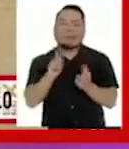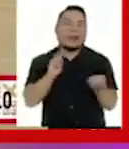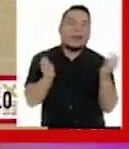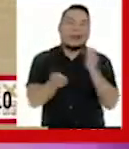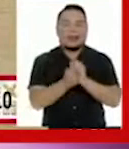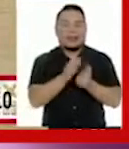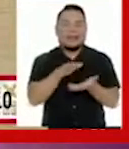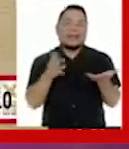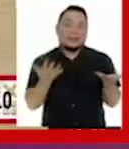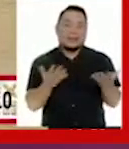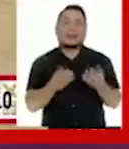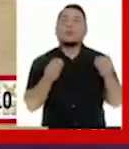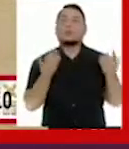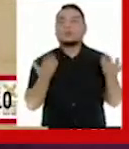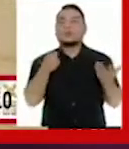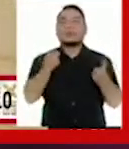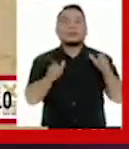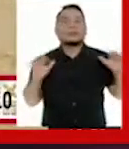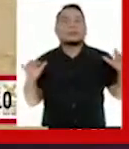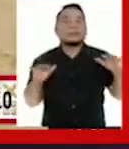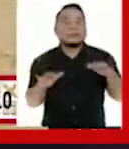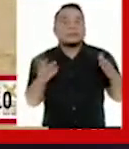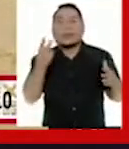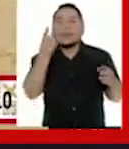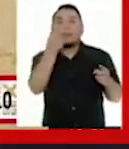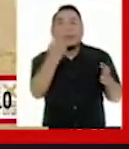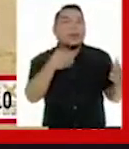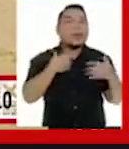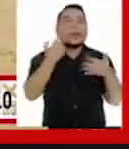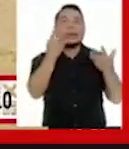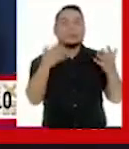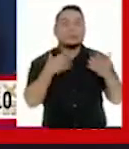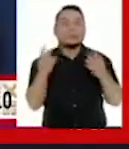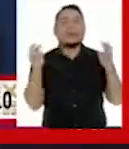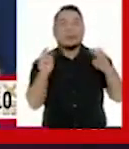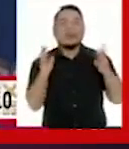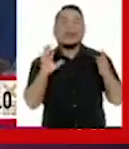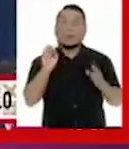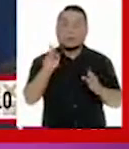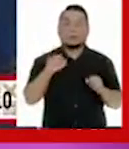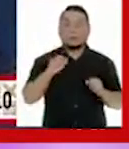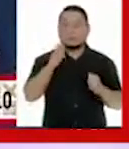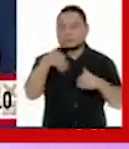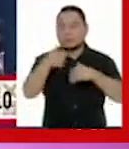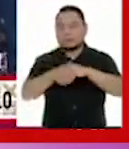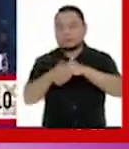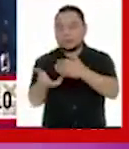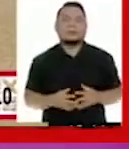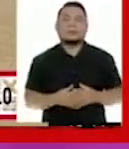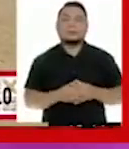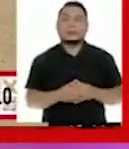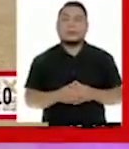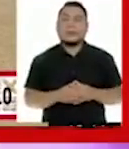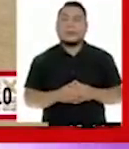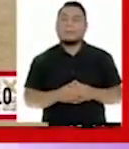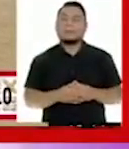Esto que no es inédito, porque ya ha ocurrido, por ejemplo, por dar un ejemplo en México con el presidente López Obrador, ha motivado